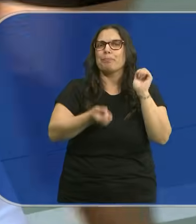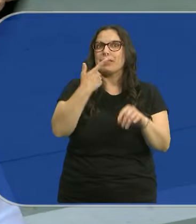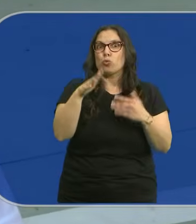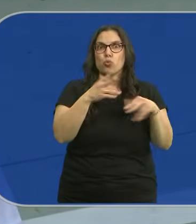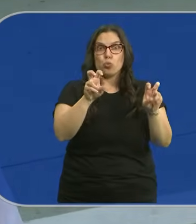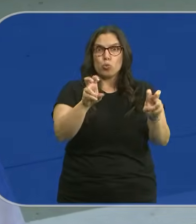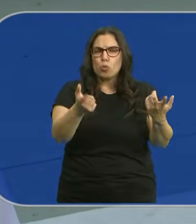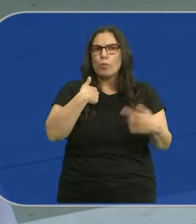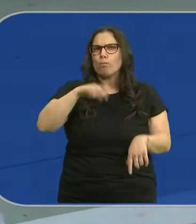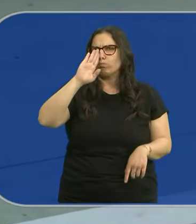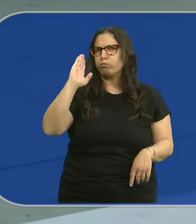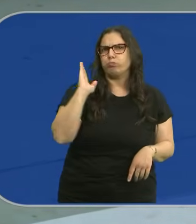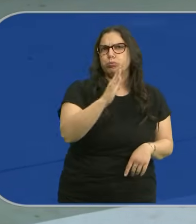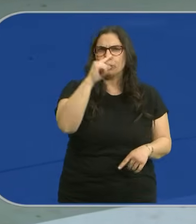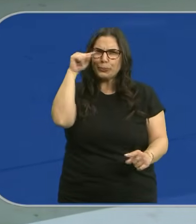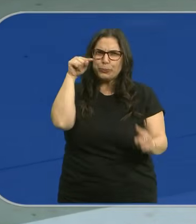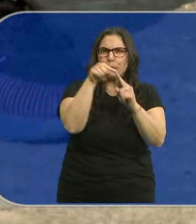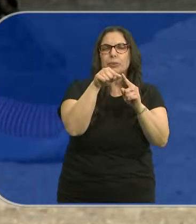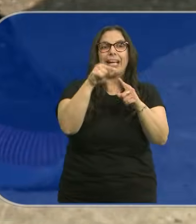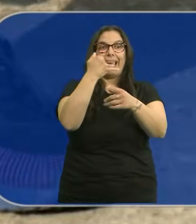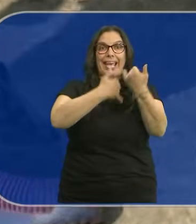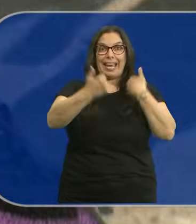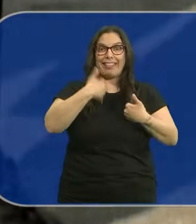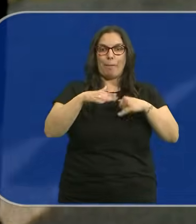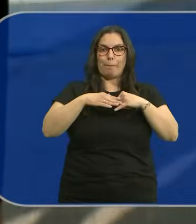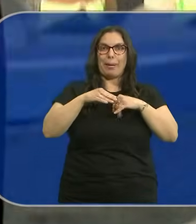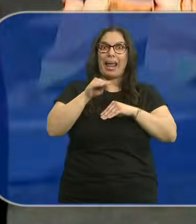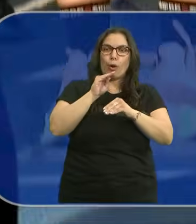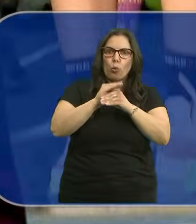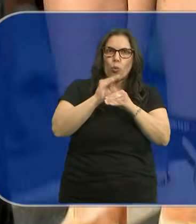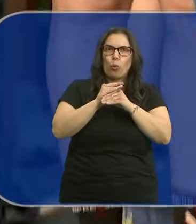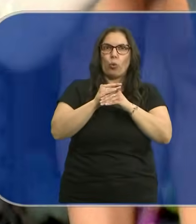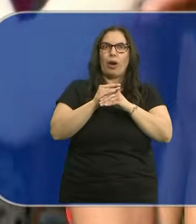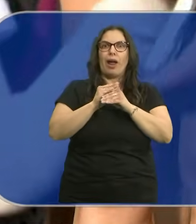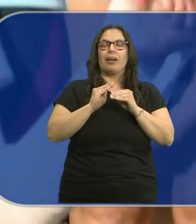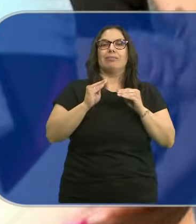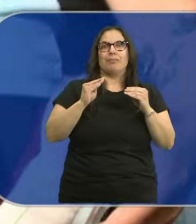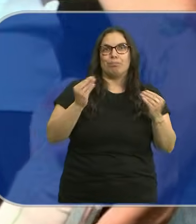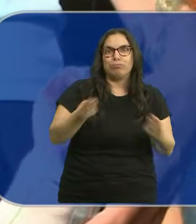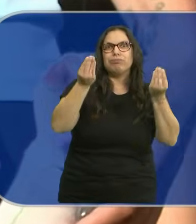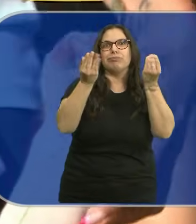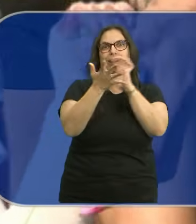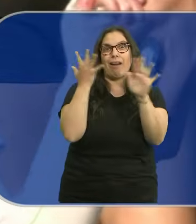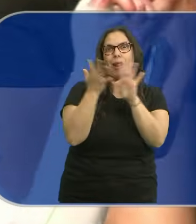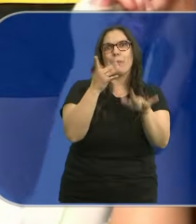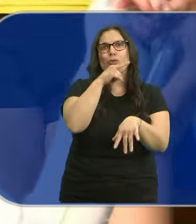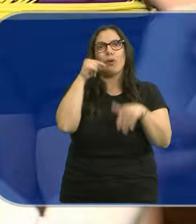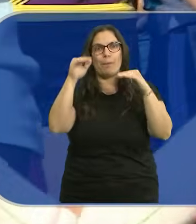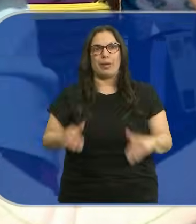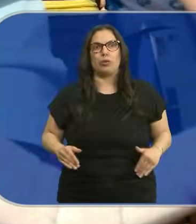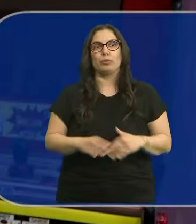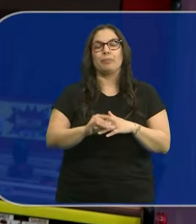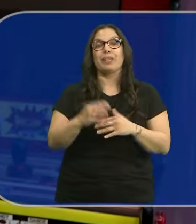medicamento innovador que actúa directamente sobre las heridas, favoreciendo su cicatrización y reduciendo el dolor. Lo que consigue es